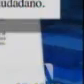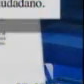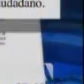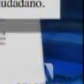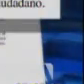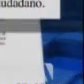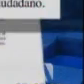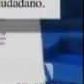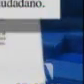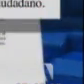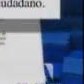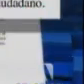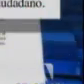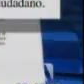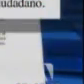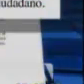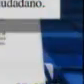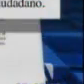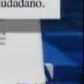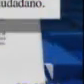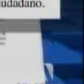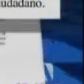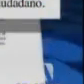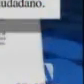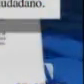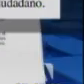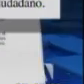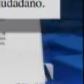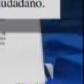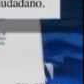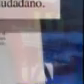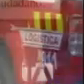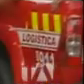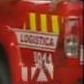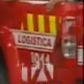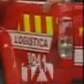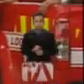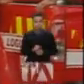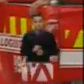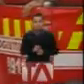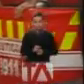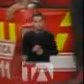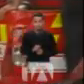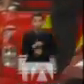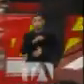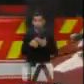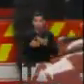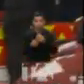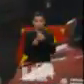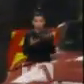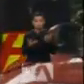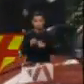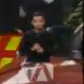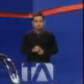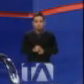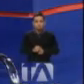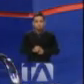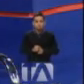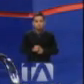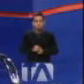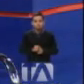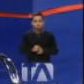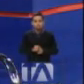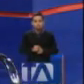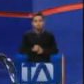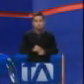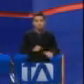alertante les impidieron llegar hasta el sitio exacto en que navegaba la embarcación asaltada. Luisa María Heredia, 24 horas.